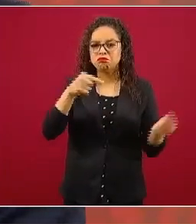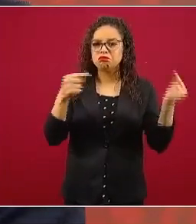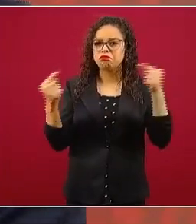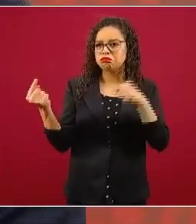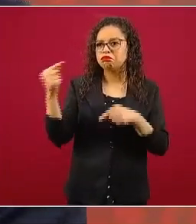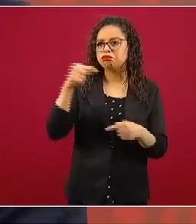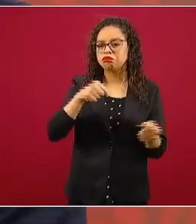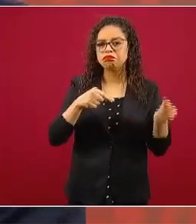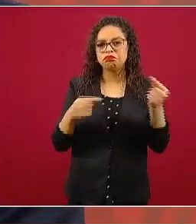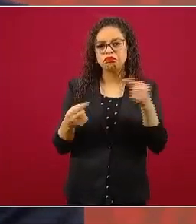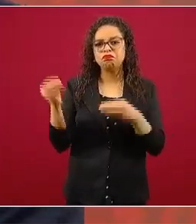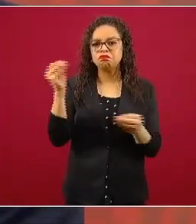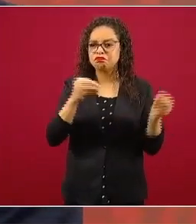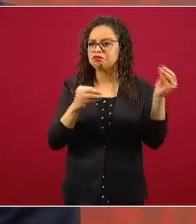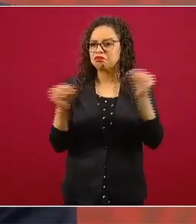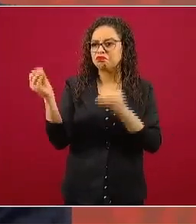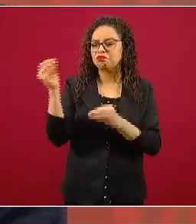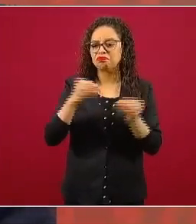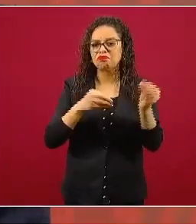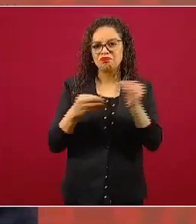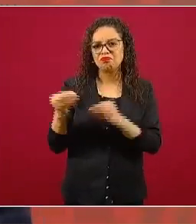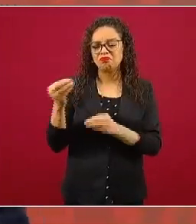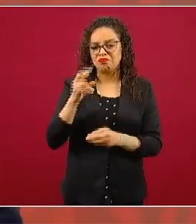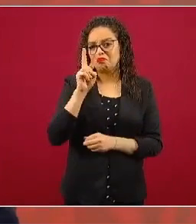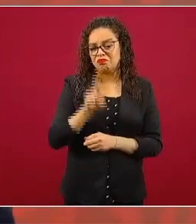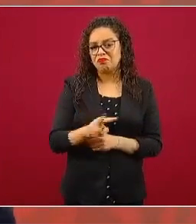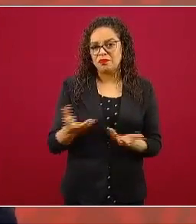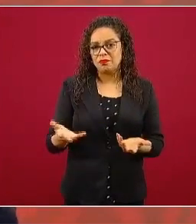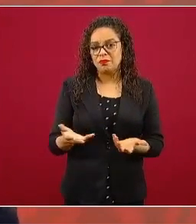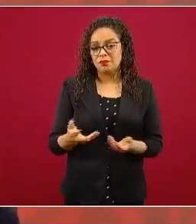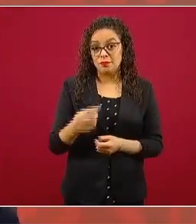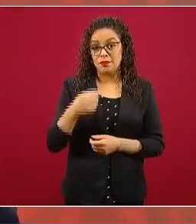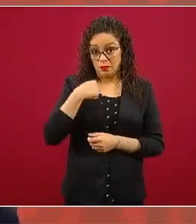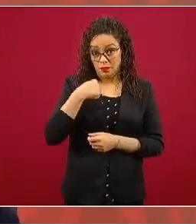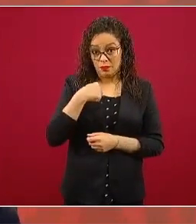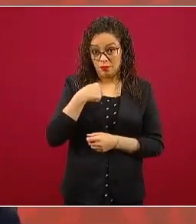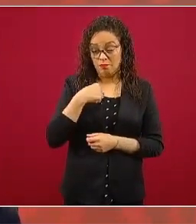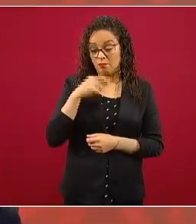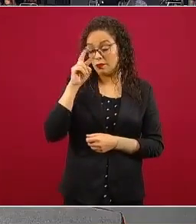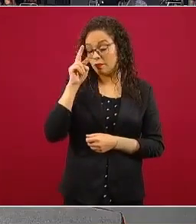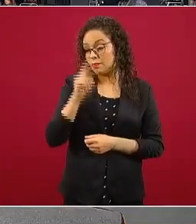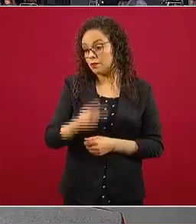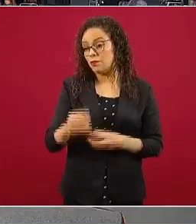Nosotros le tenemos mucha confianza al doctor Alcocer,